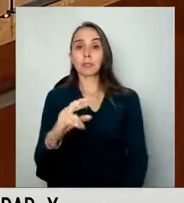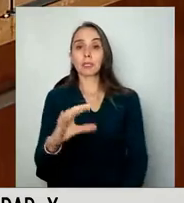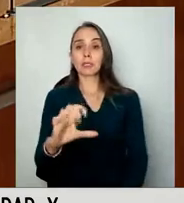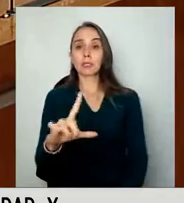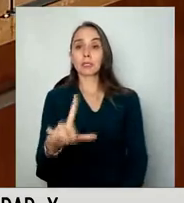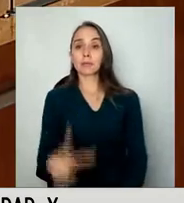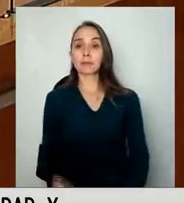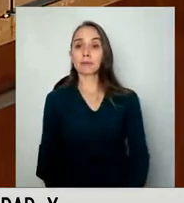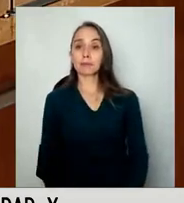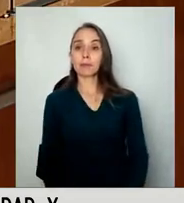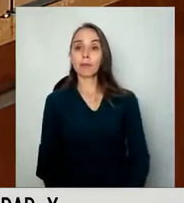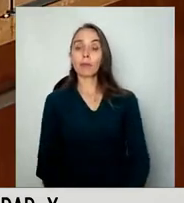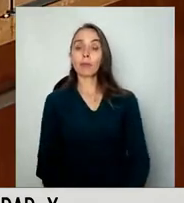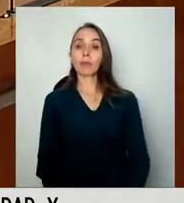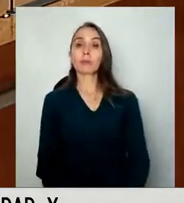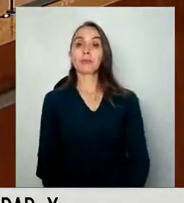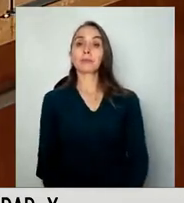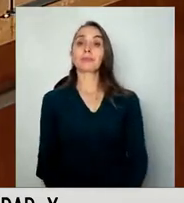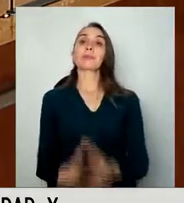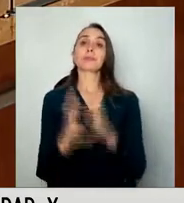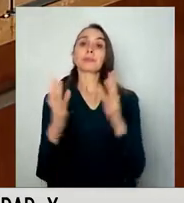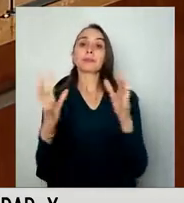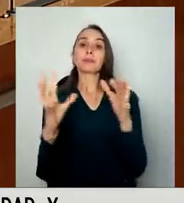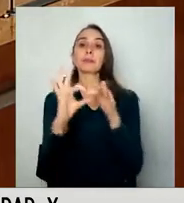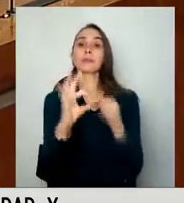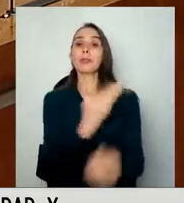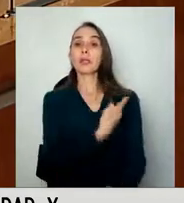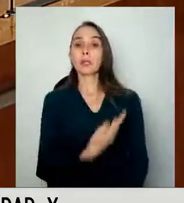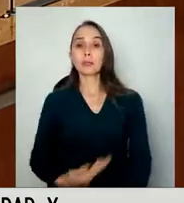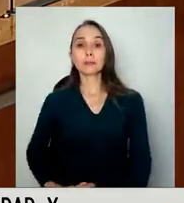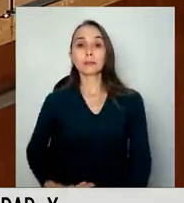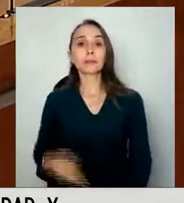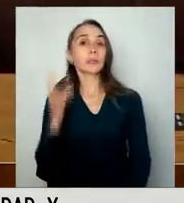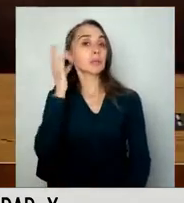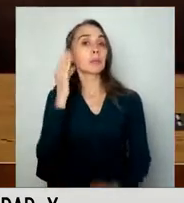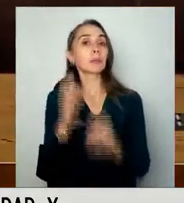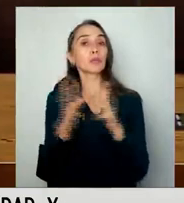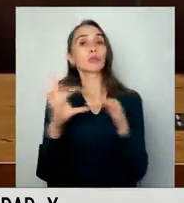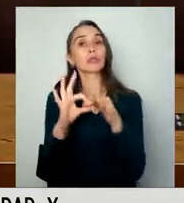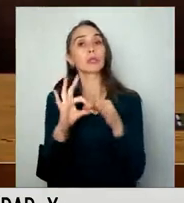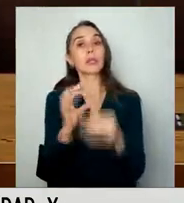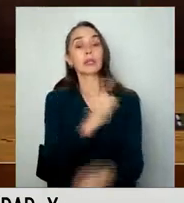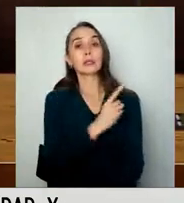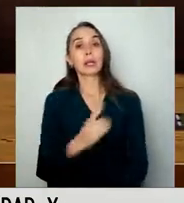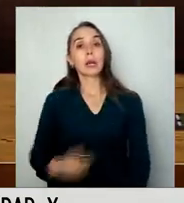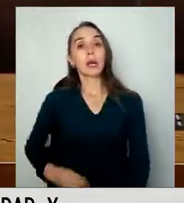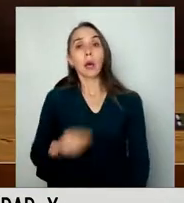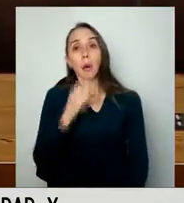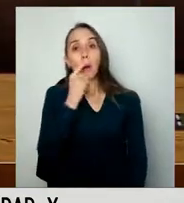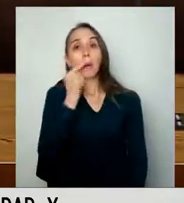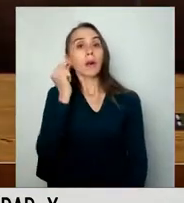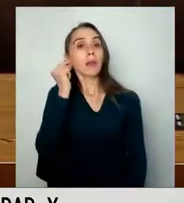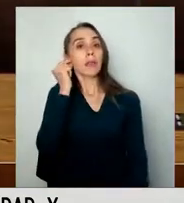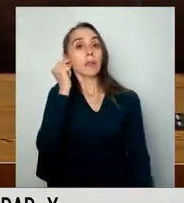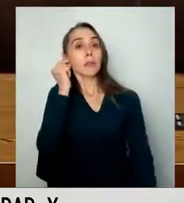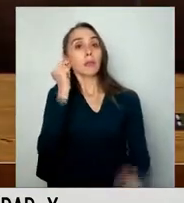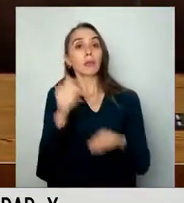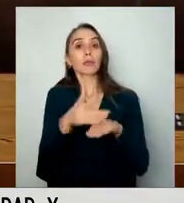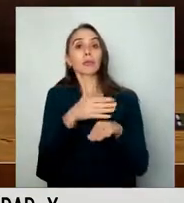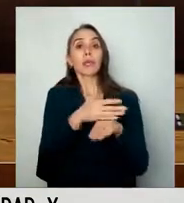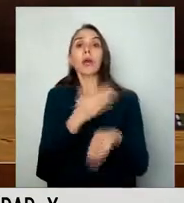Muchas gracias presidenta y muchas gracias a la diputada y diputados que han hecho uso de la palabra durante la discusión de